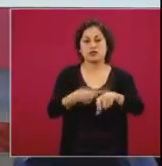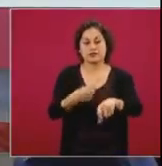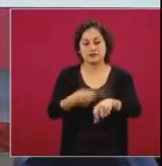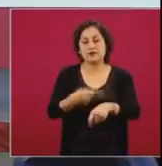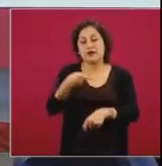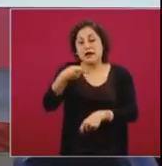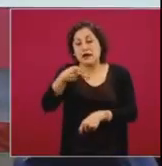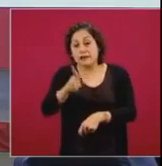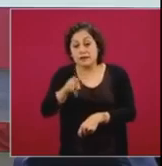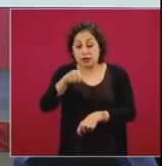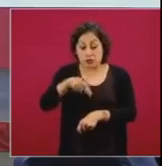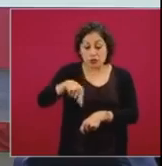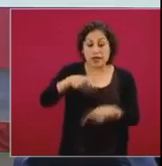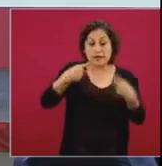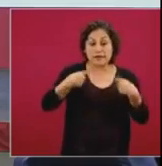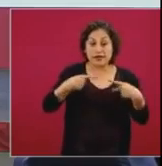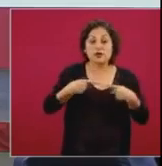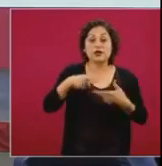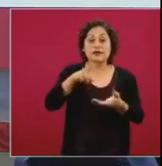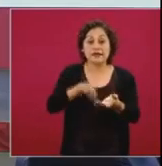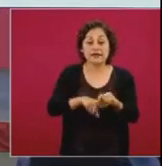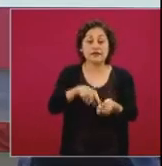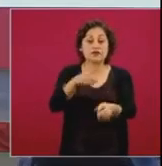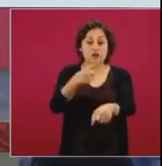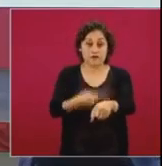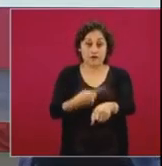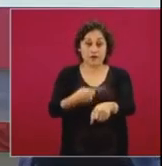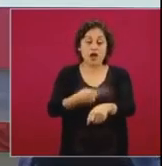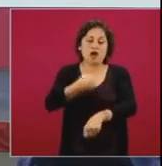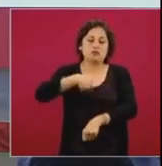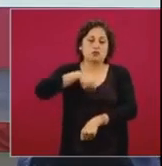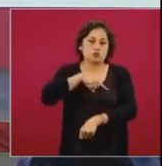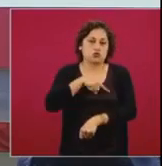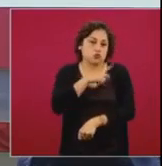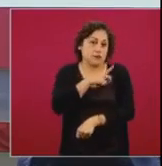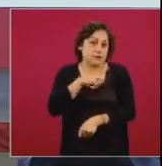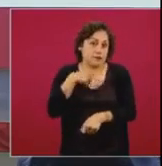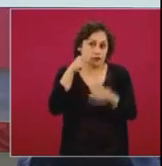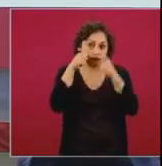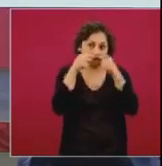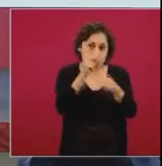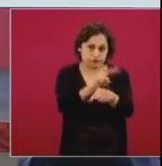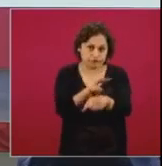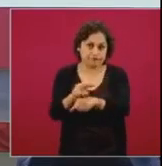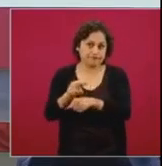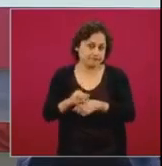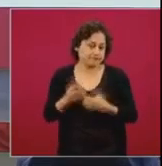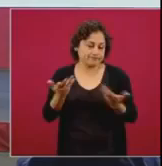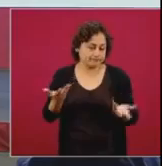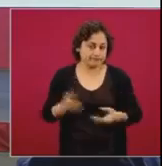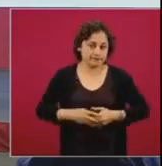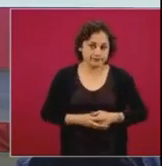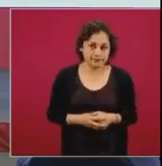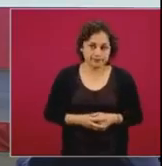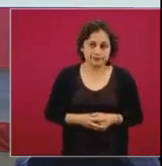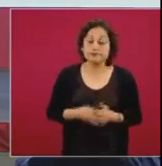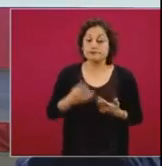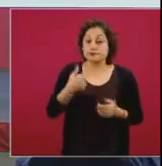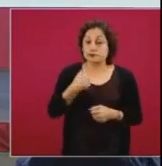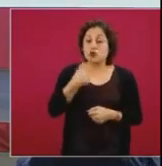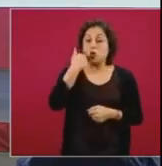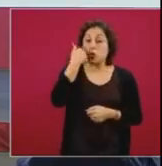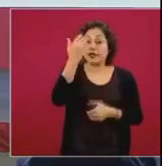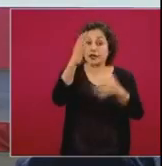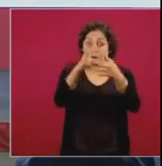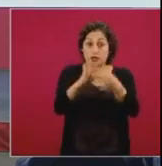sigan enfermando esta población mexicana, requiere nuestra razón de ser. Entonces, vamos a hablar principalmente, lo que quiero que quede aquí también